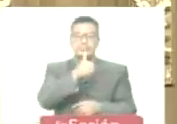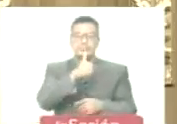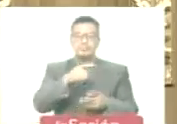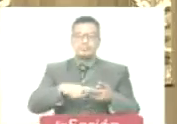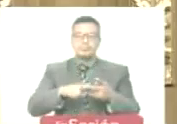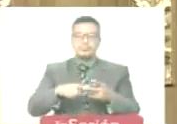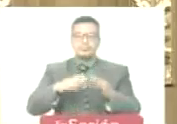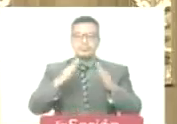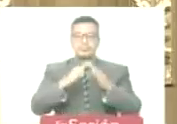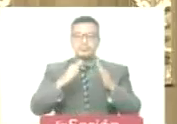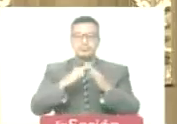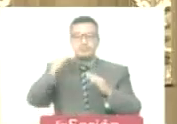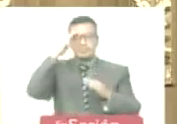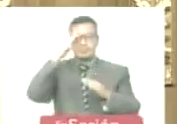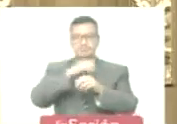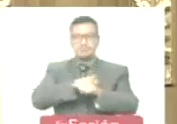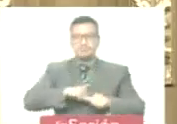la Casa Militar,